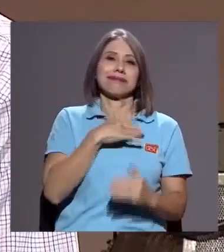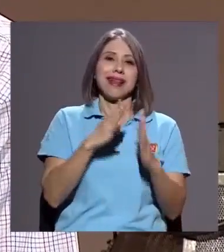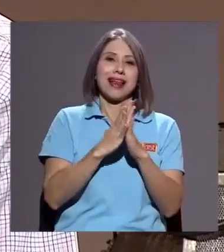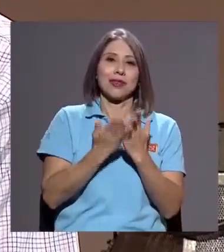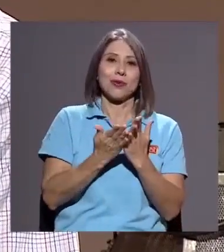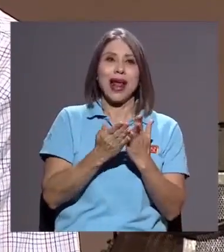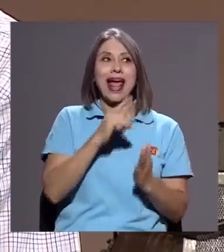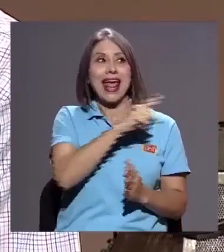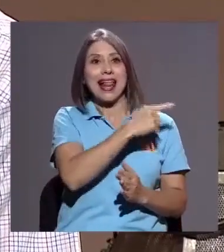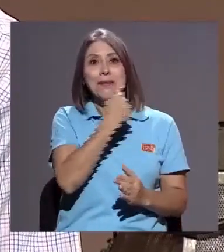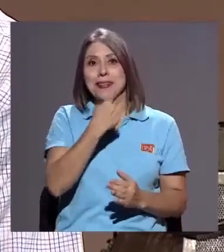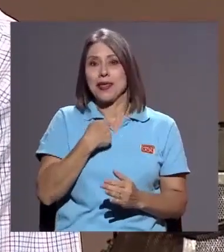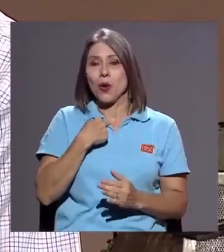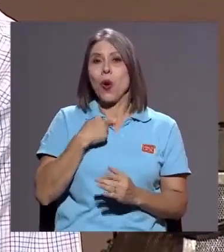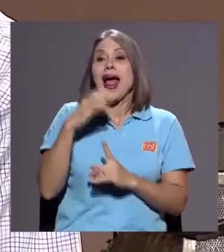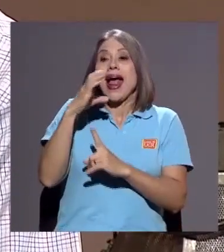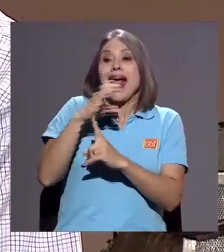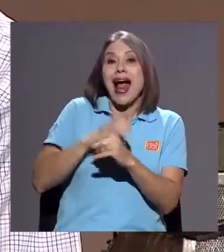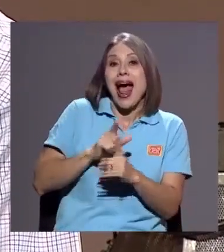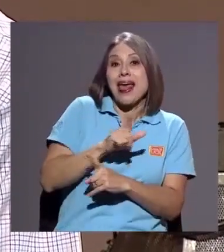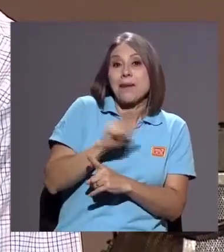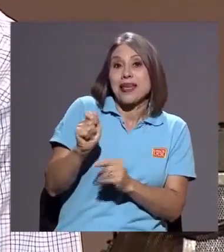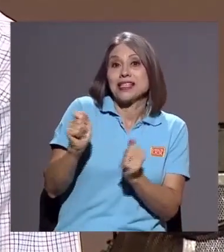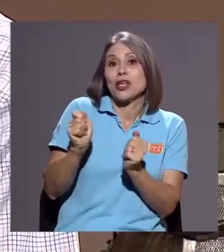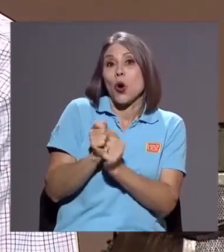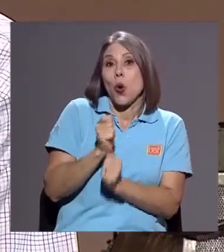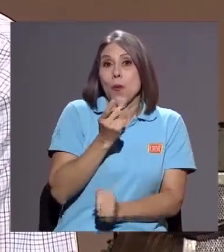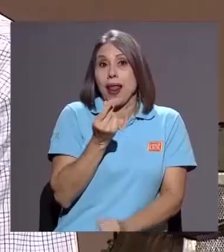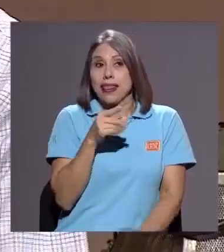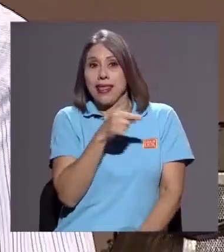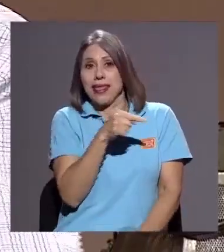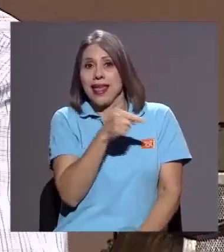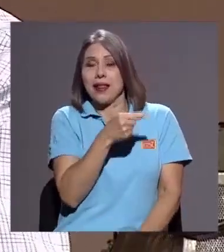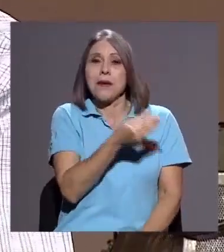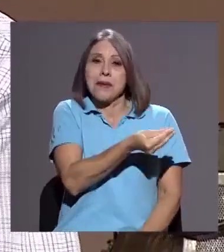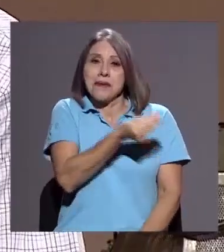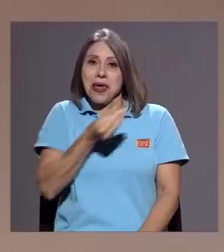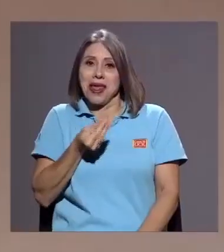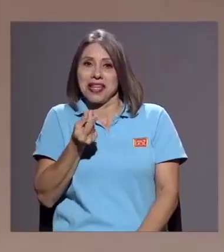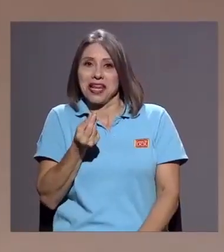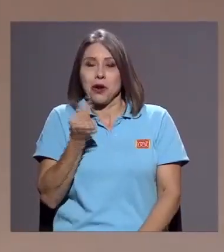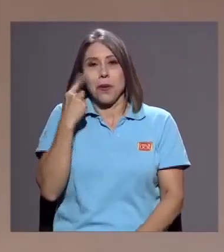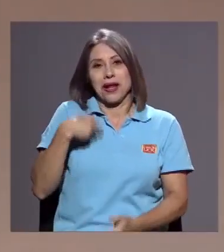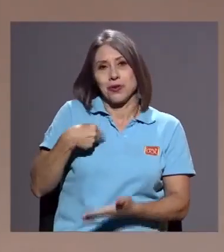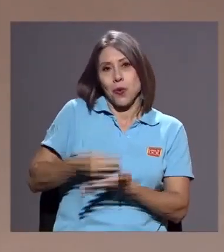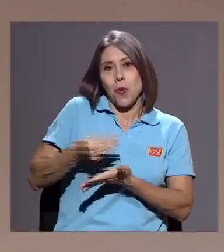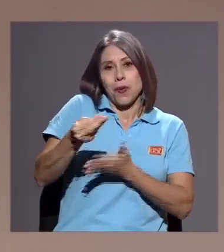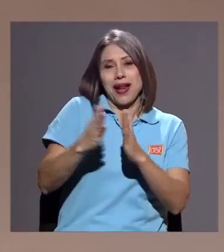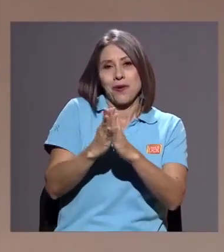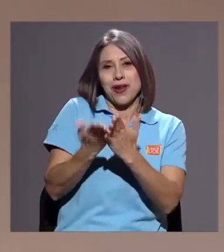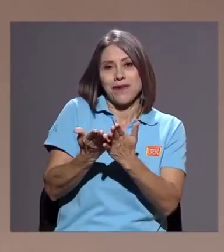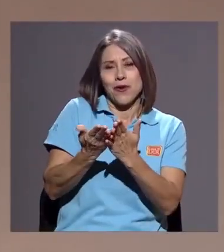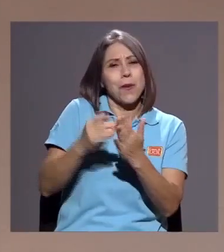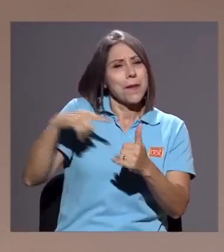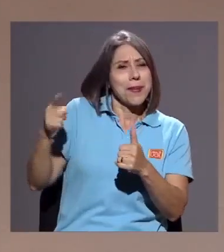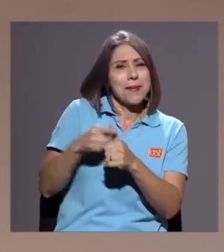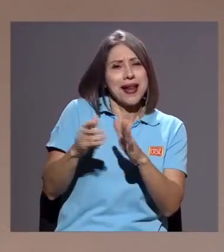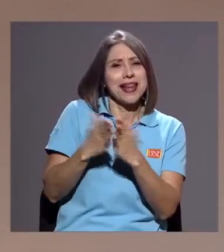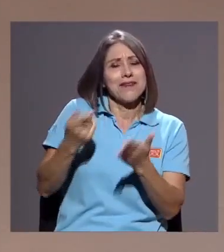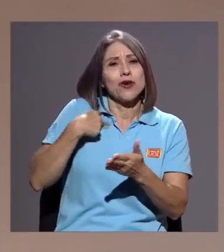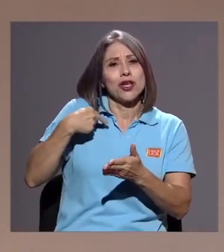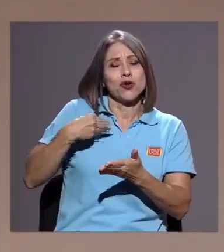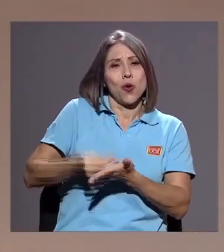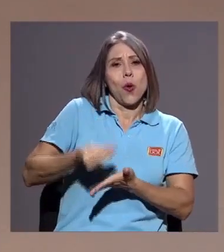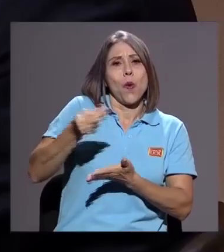con el salario de él me iba a dar un dinero para que yo comprara algún libro, ¿verdad? Y me acuerdo que el primer libro que compré fue el origen de